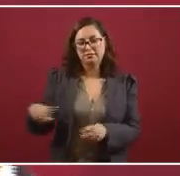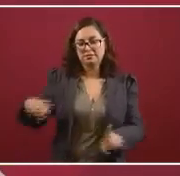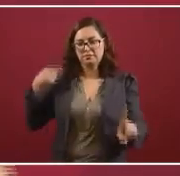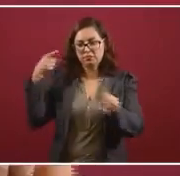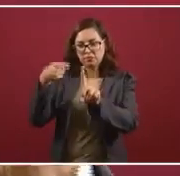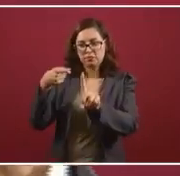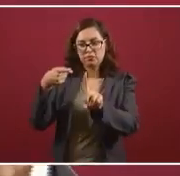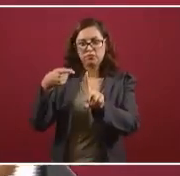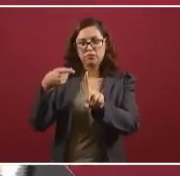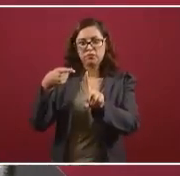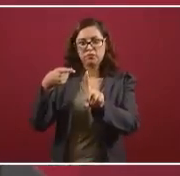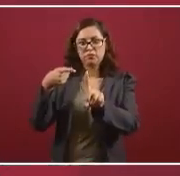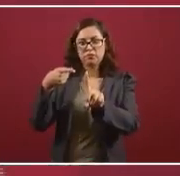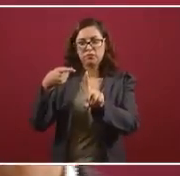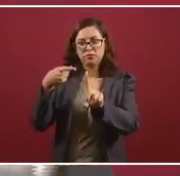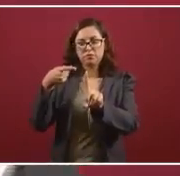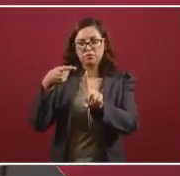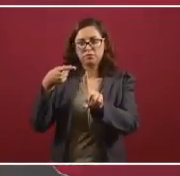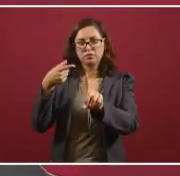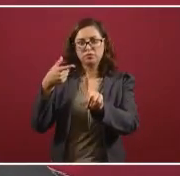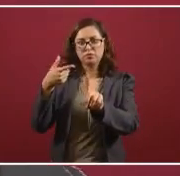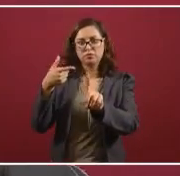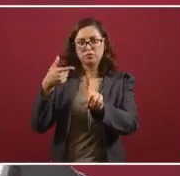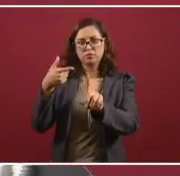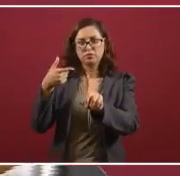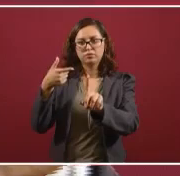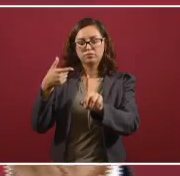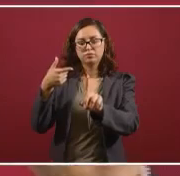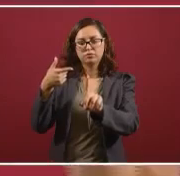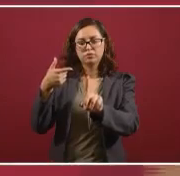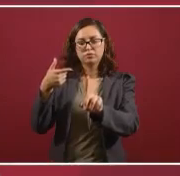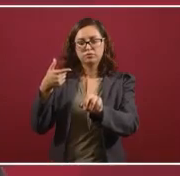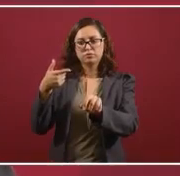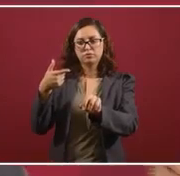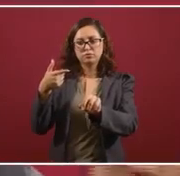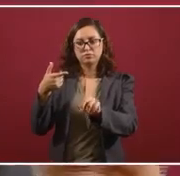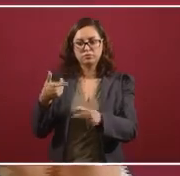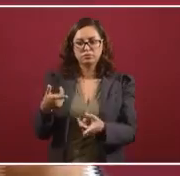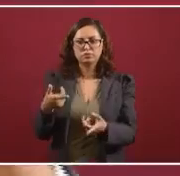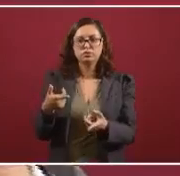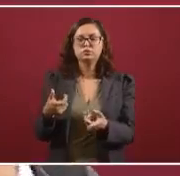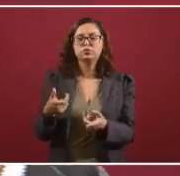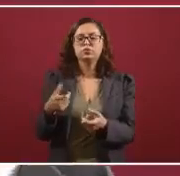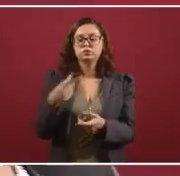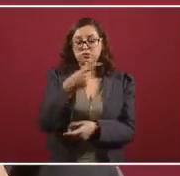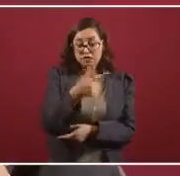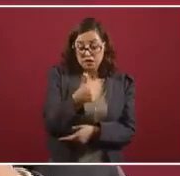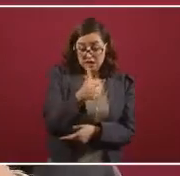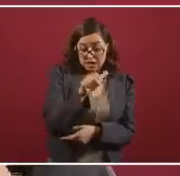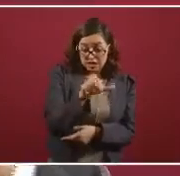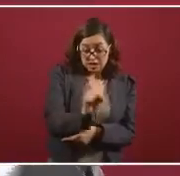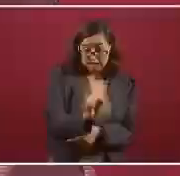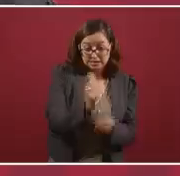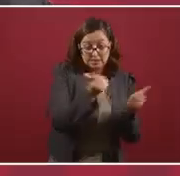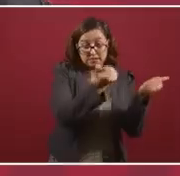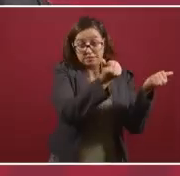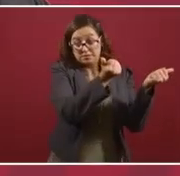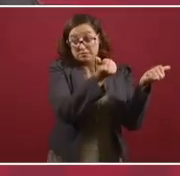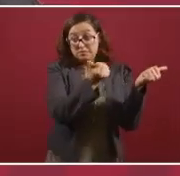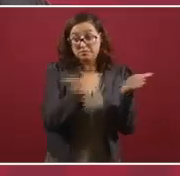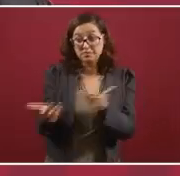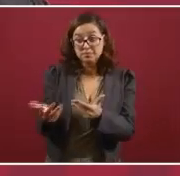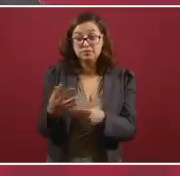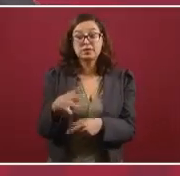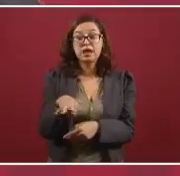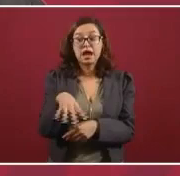de llevar directamente los transportistas el gas a